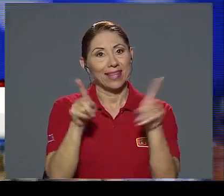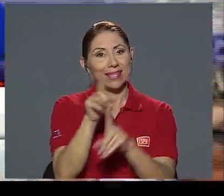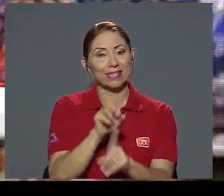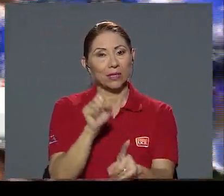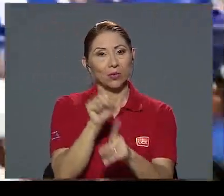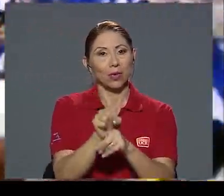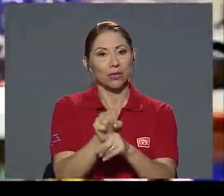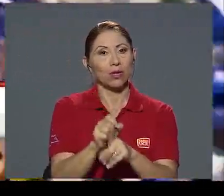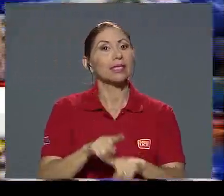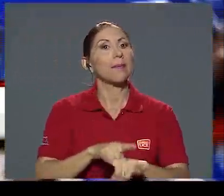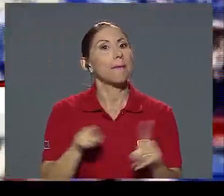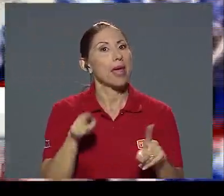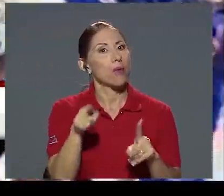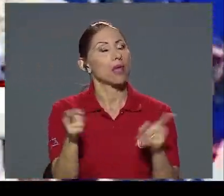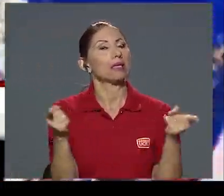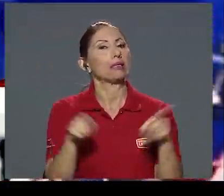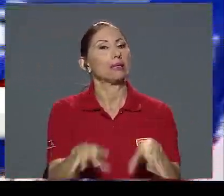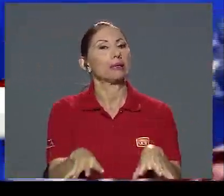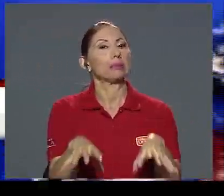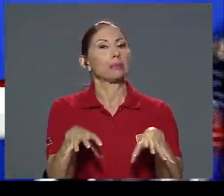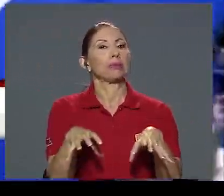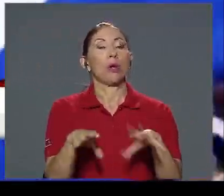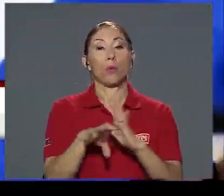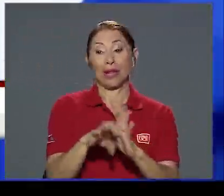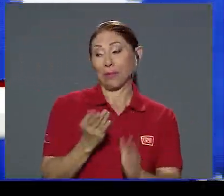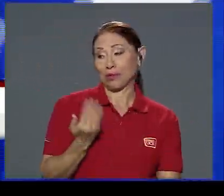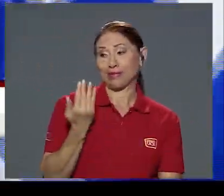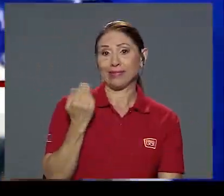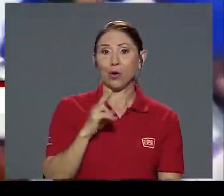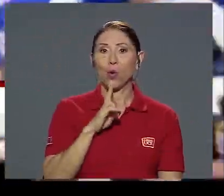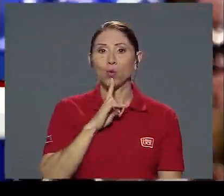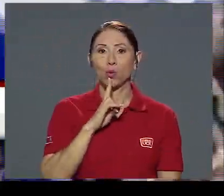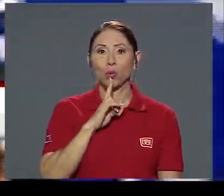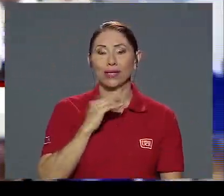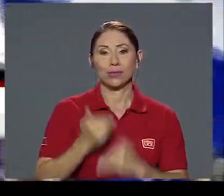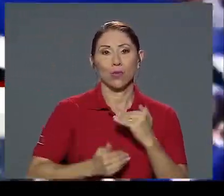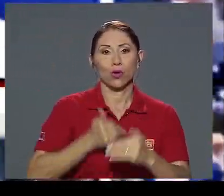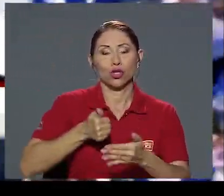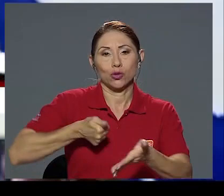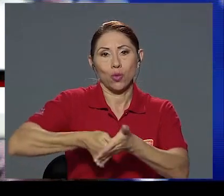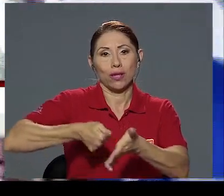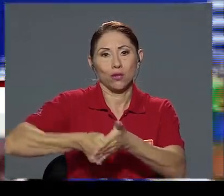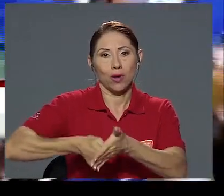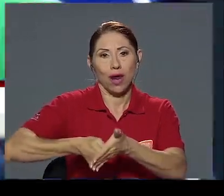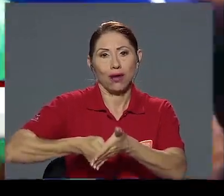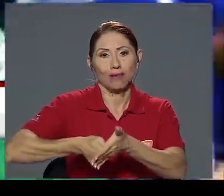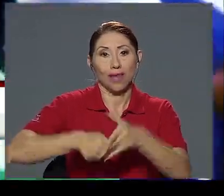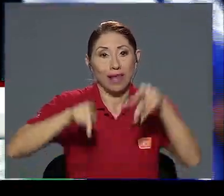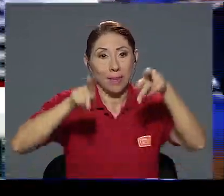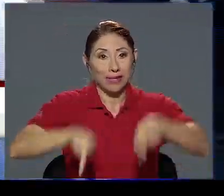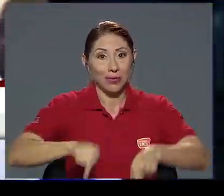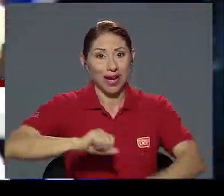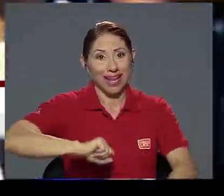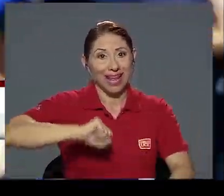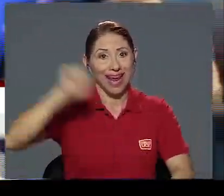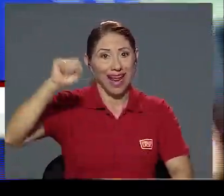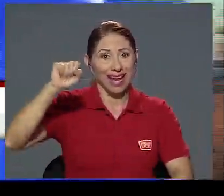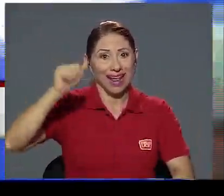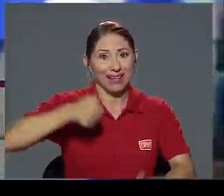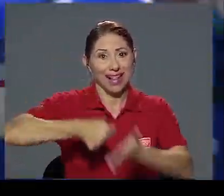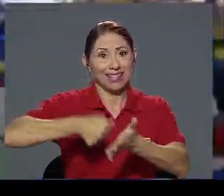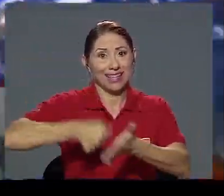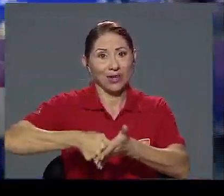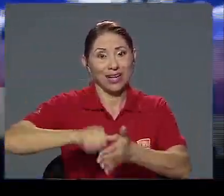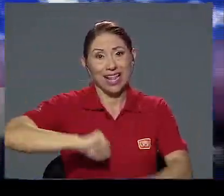pero sumamente tensas. En el caso de Honduras, recientemente un proceso electoral en el cual quien gana las elecciones